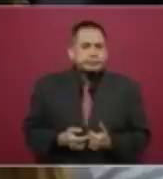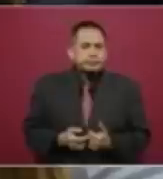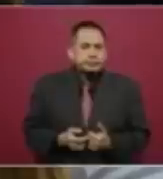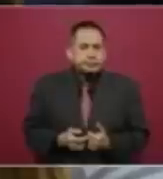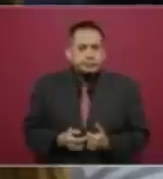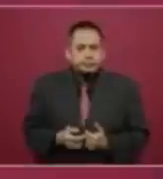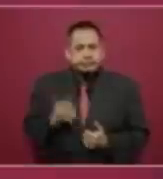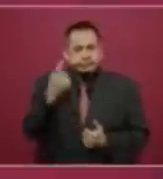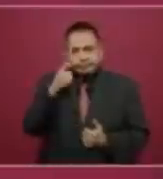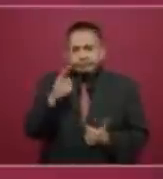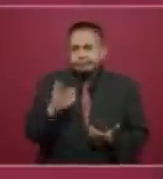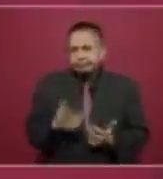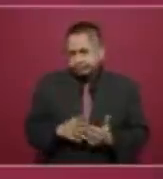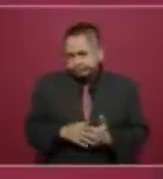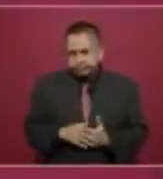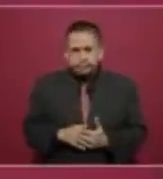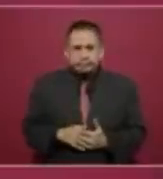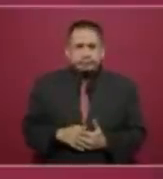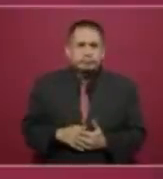no